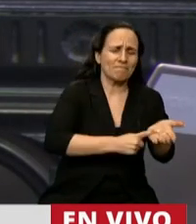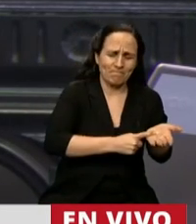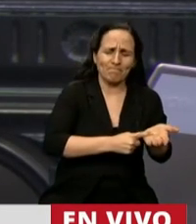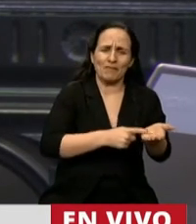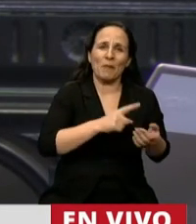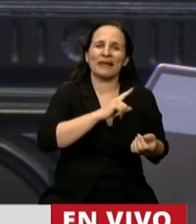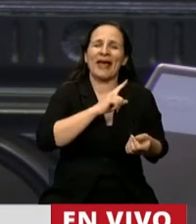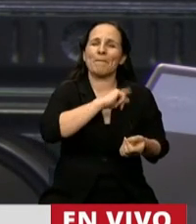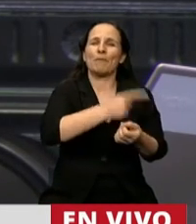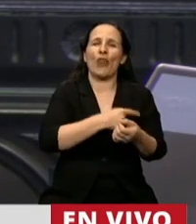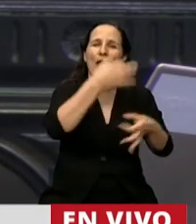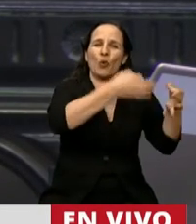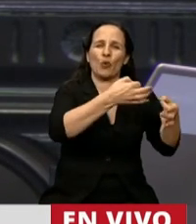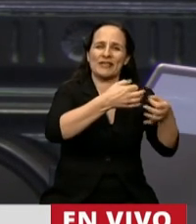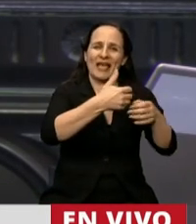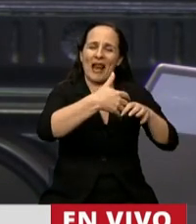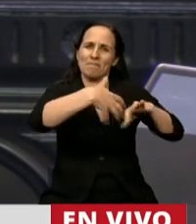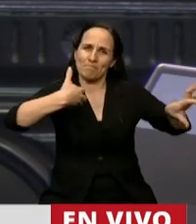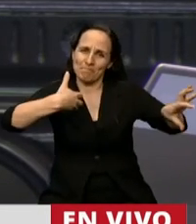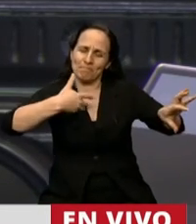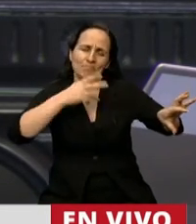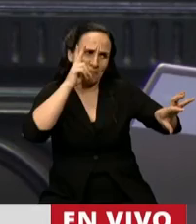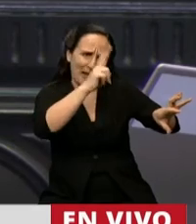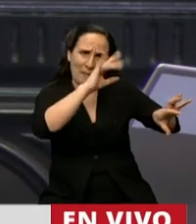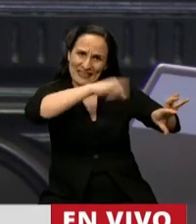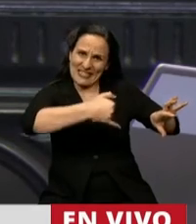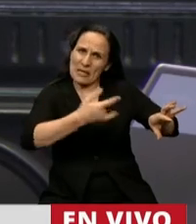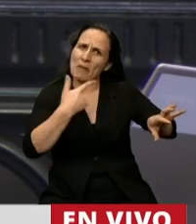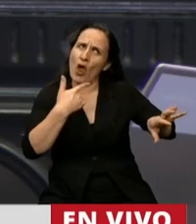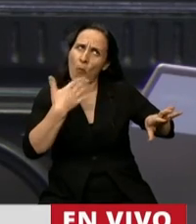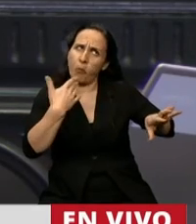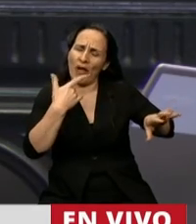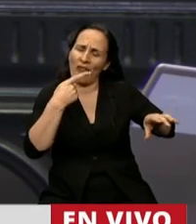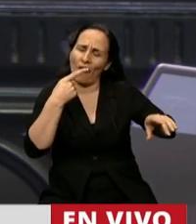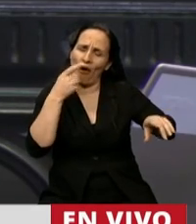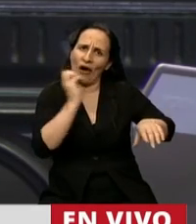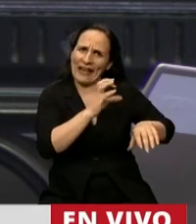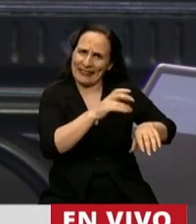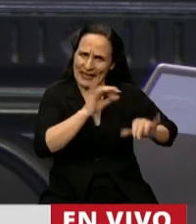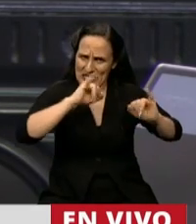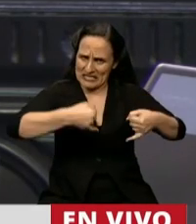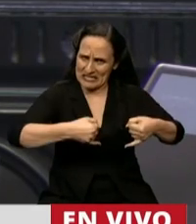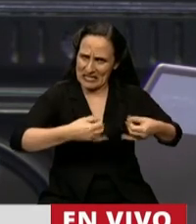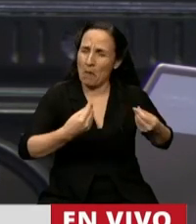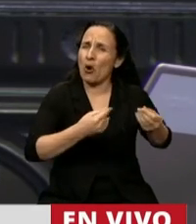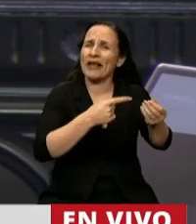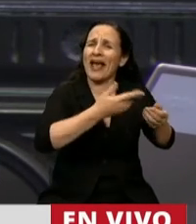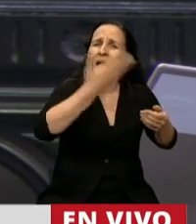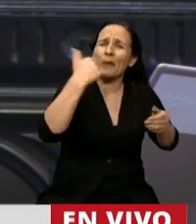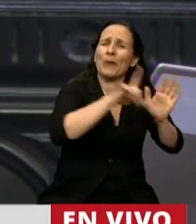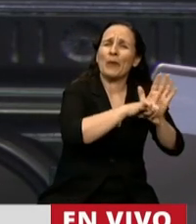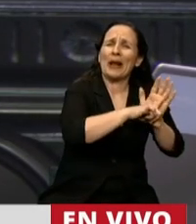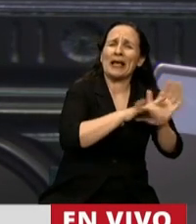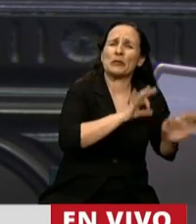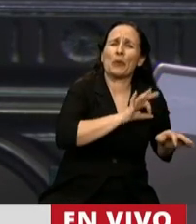del Poder Judicial, pero tenemos todo el derecho a criticarlo. Y ese fallo es absolutamente endeble, porque toma una jurisprudencia absolutamente